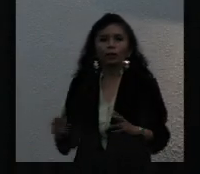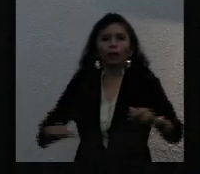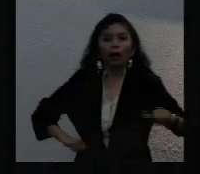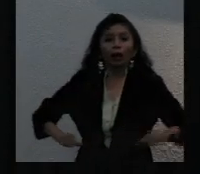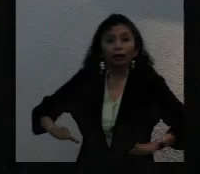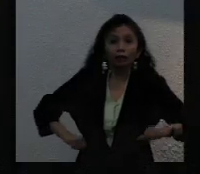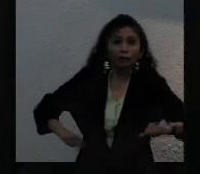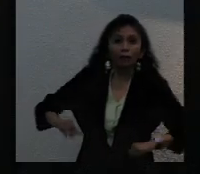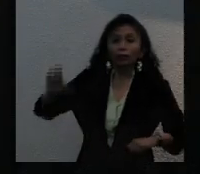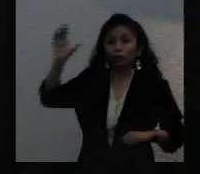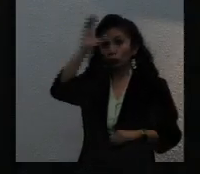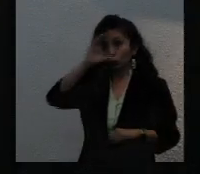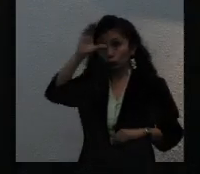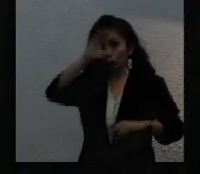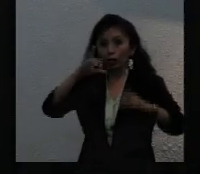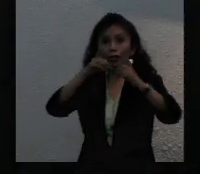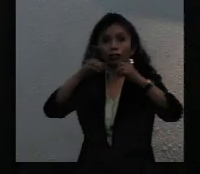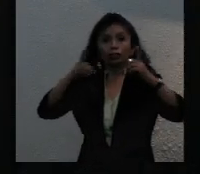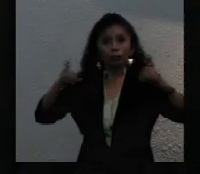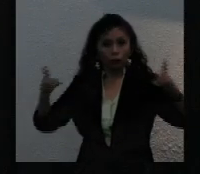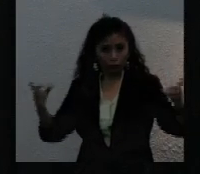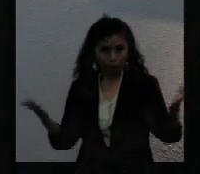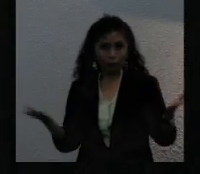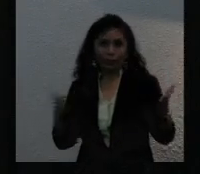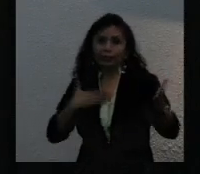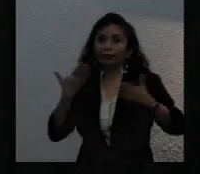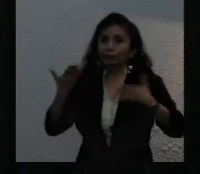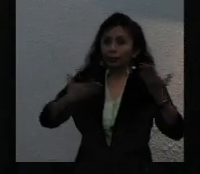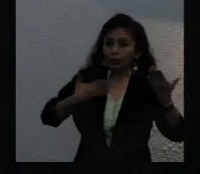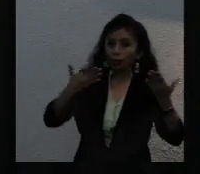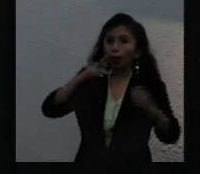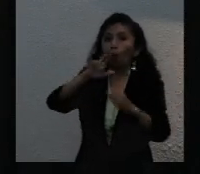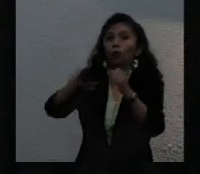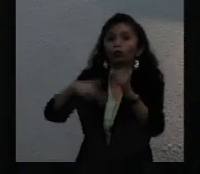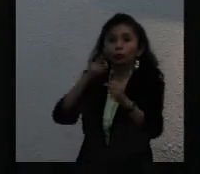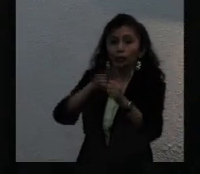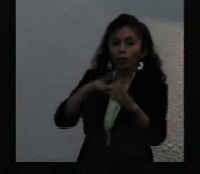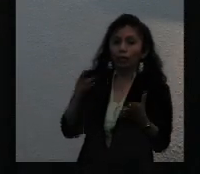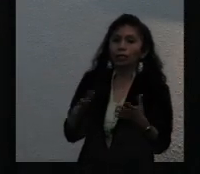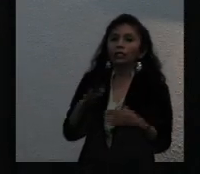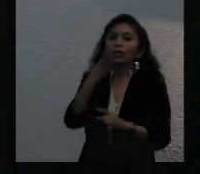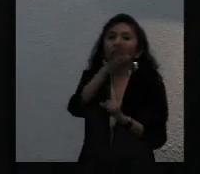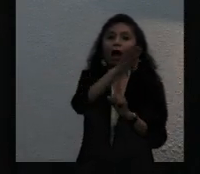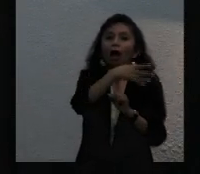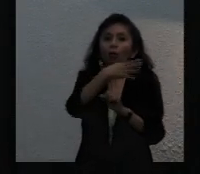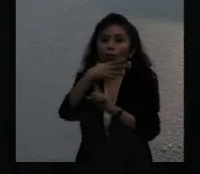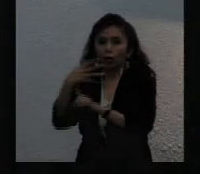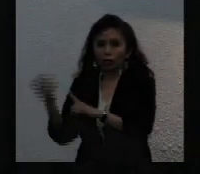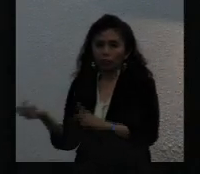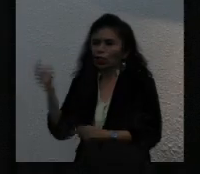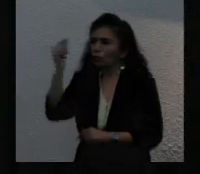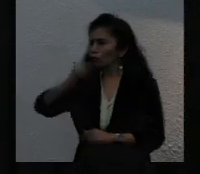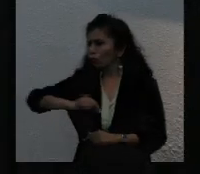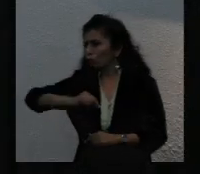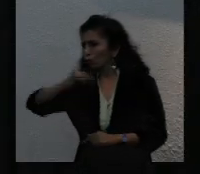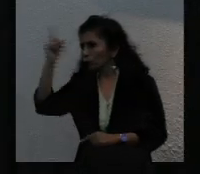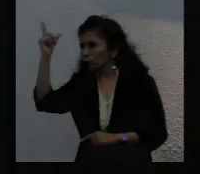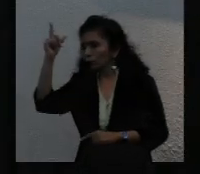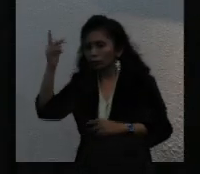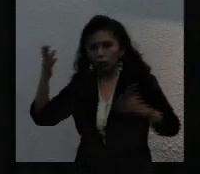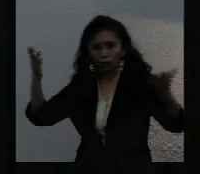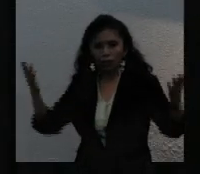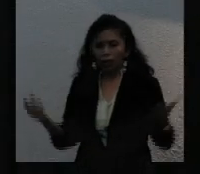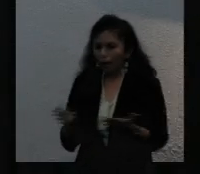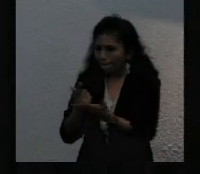culturales, deportivas y de entretenimiento. Hospitales, ambulancias, profesionalización y